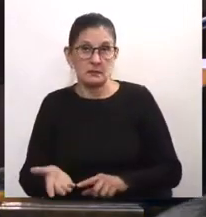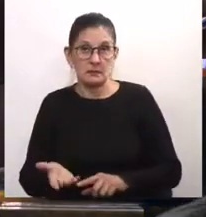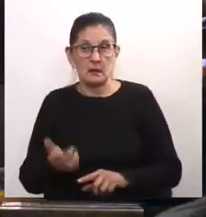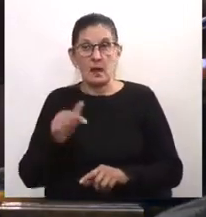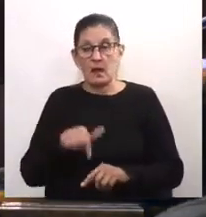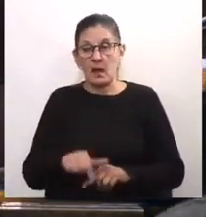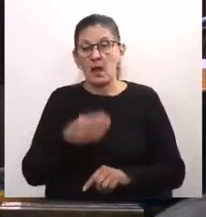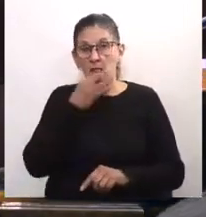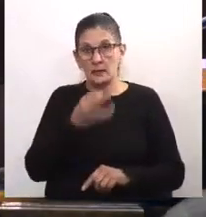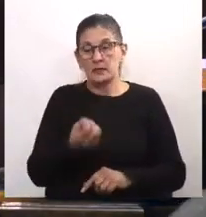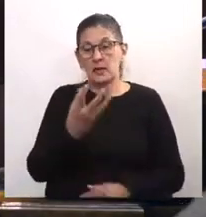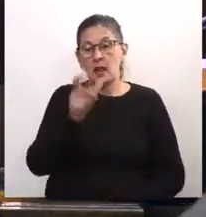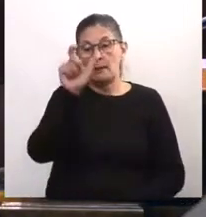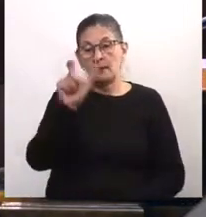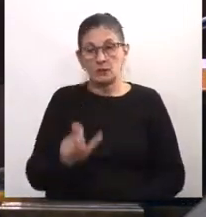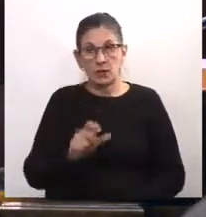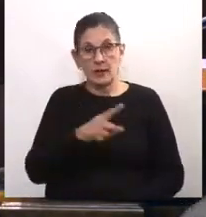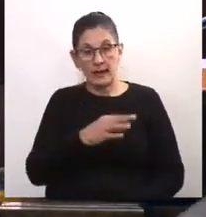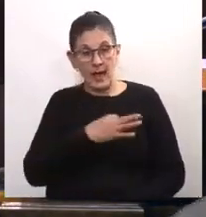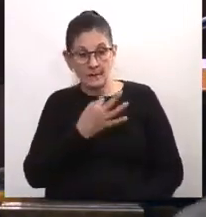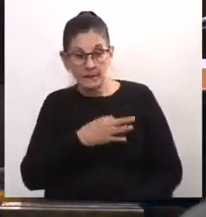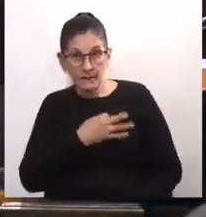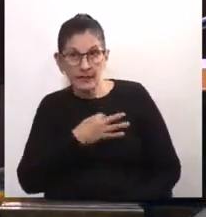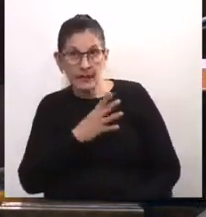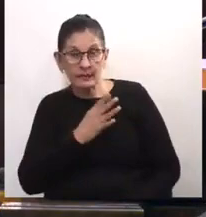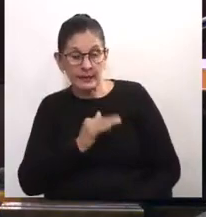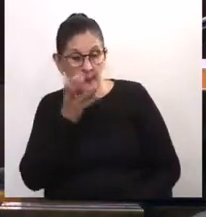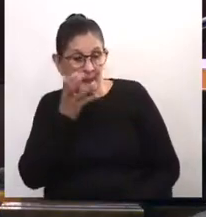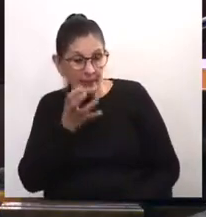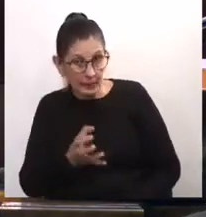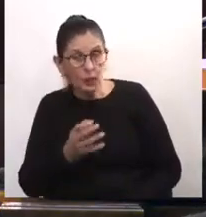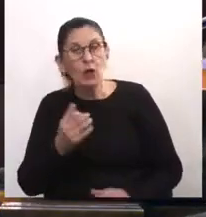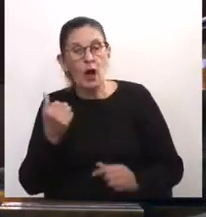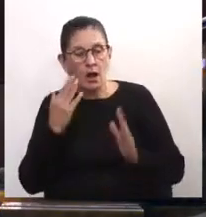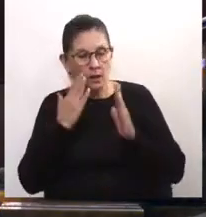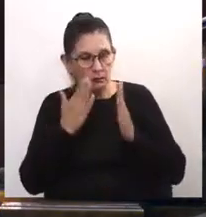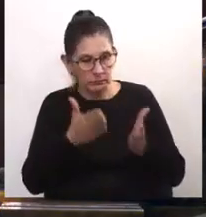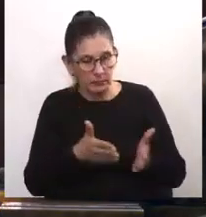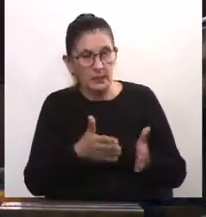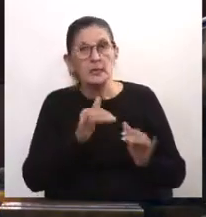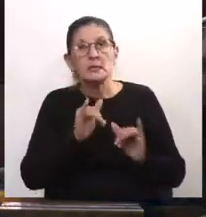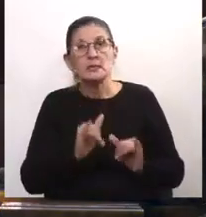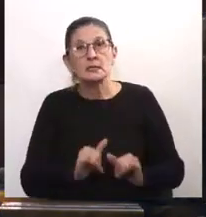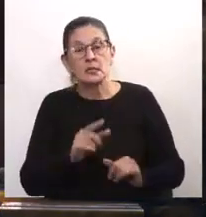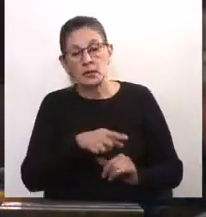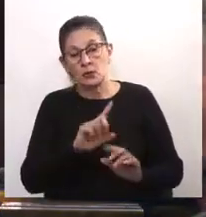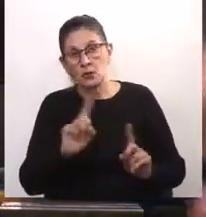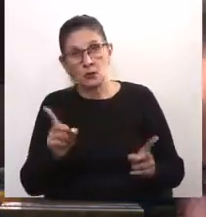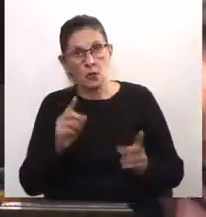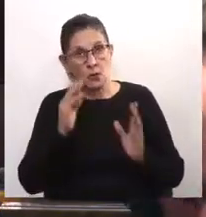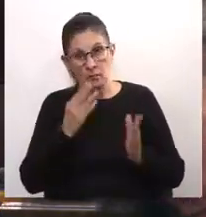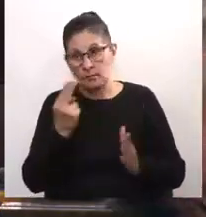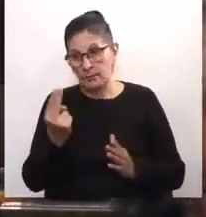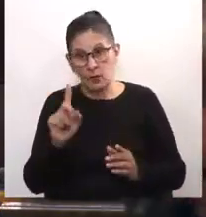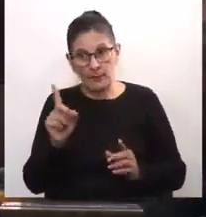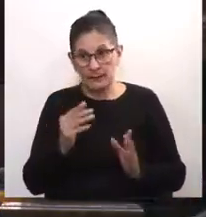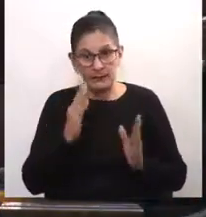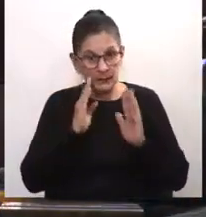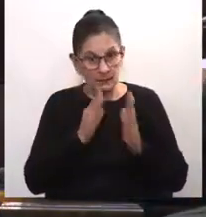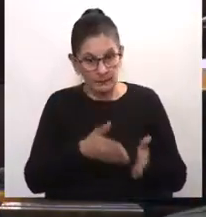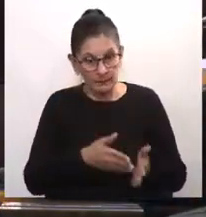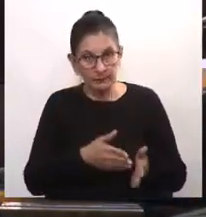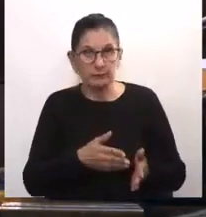Acá lo que dice es que la persona cuya vida corra peligro será socorrido. Si no se permite auxiliar a una persona cuya vida será